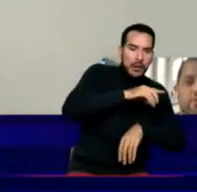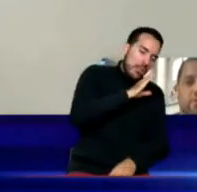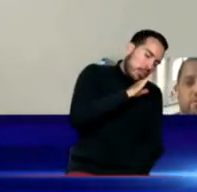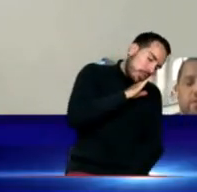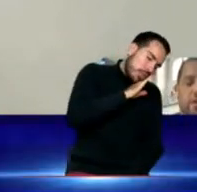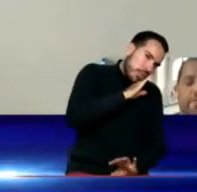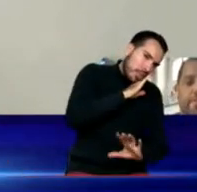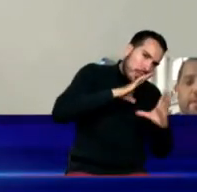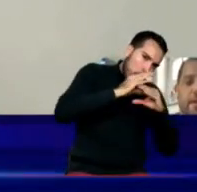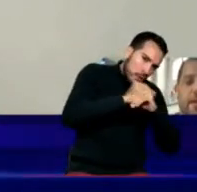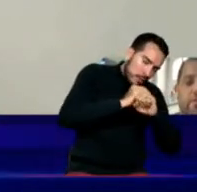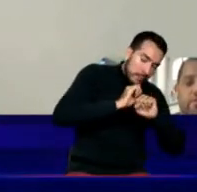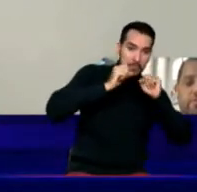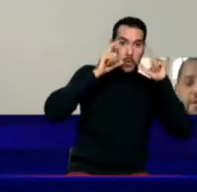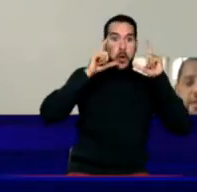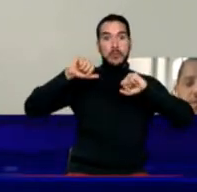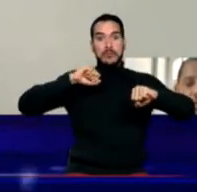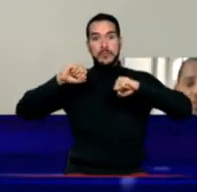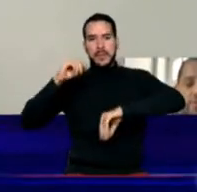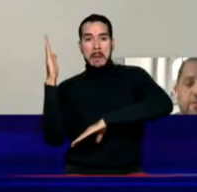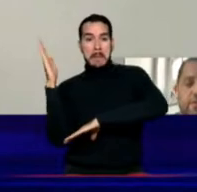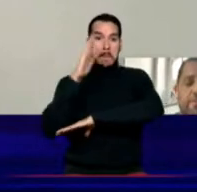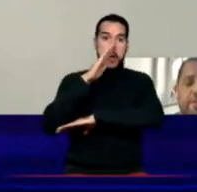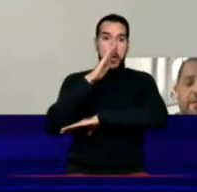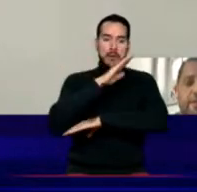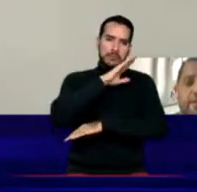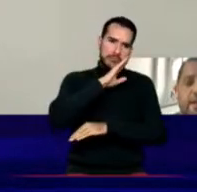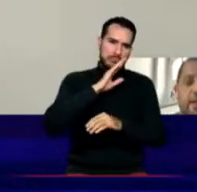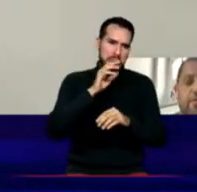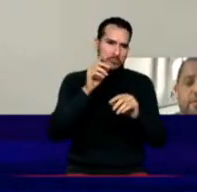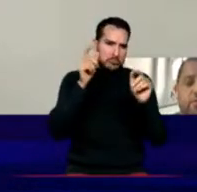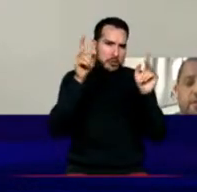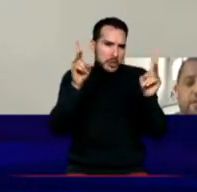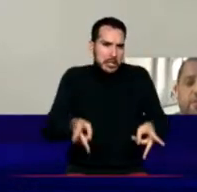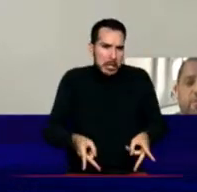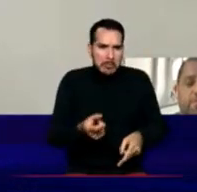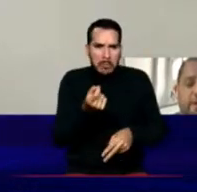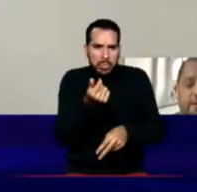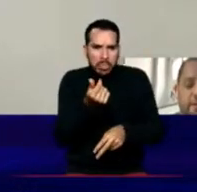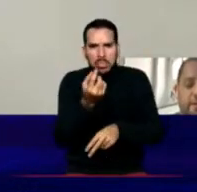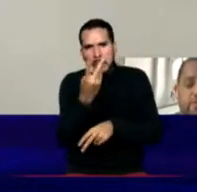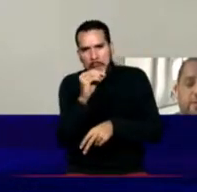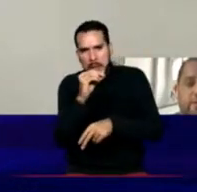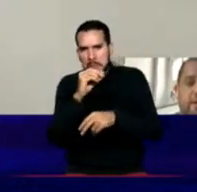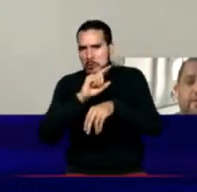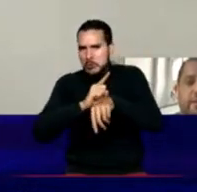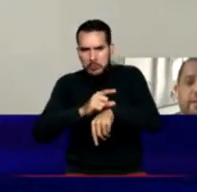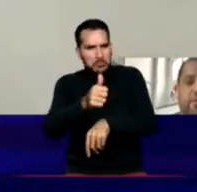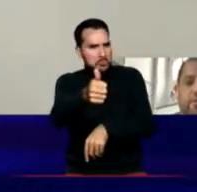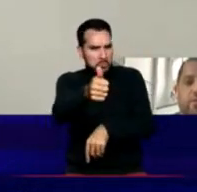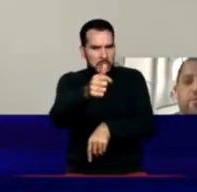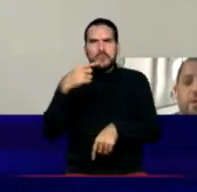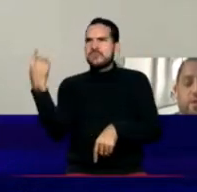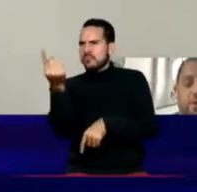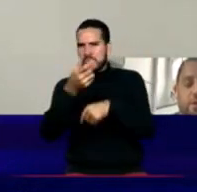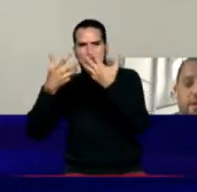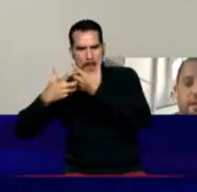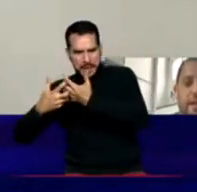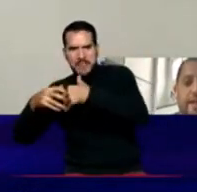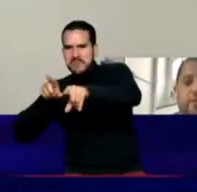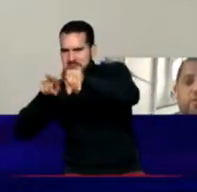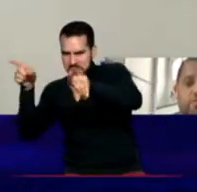Incluso en algunos países y en algunas empresas lo están utilizando como parte de sus actividades dentro de su horario